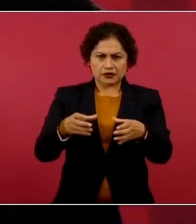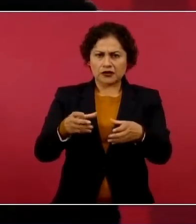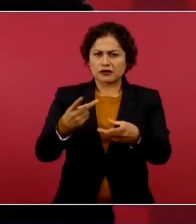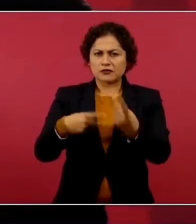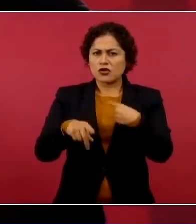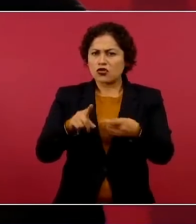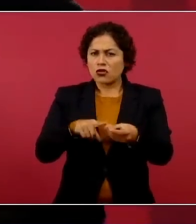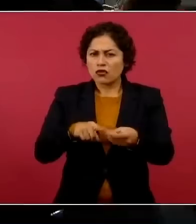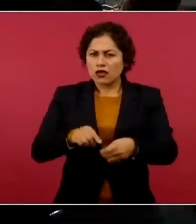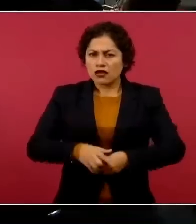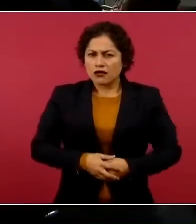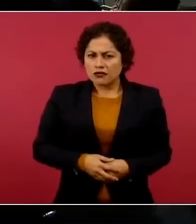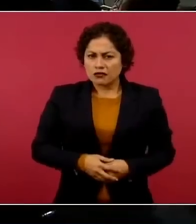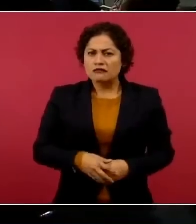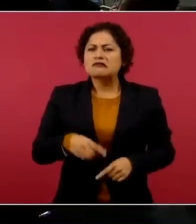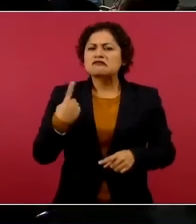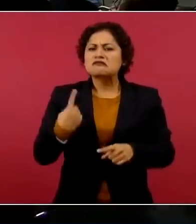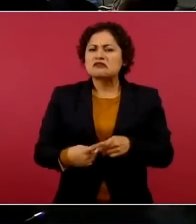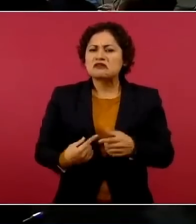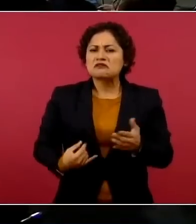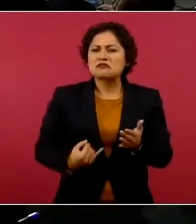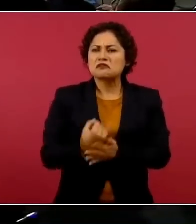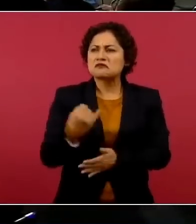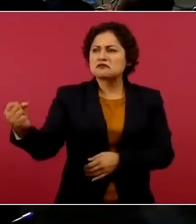De los mismos grupos que han dominado